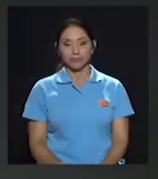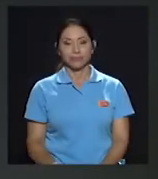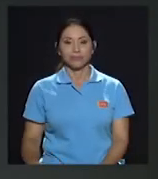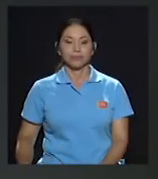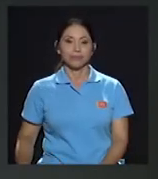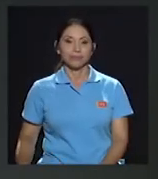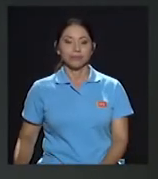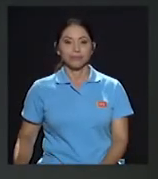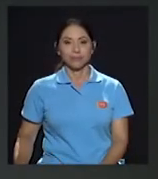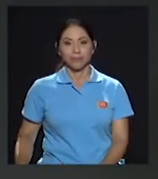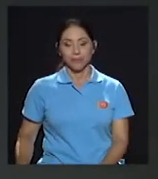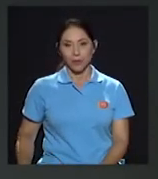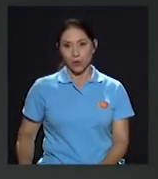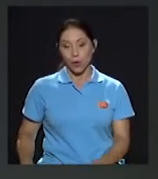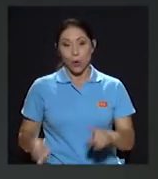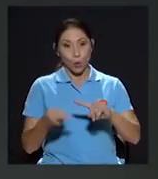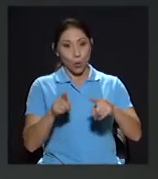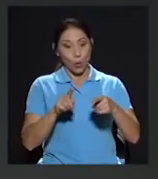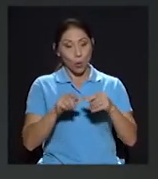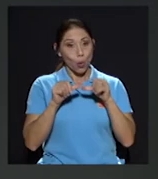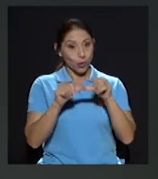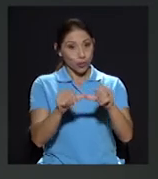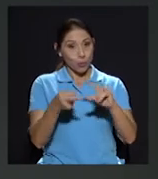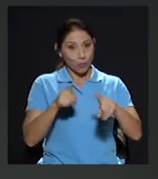continuamos amigos y amigos